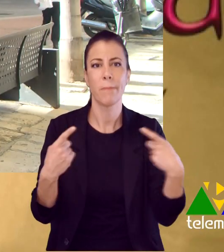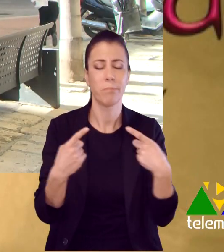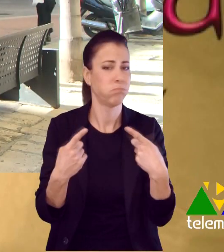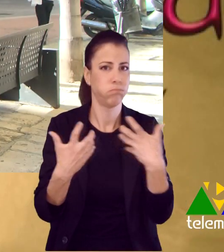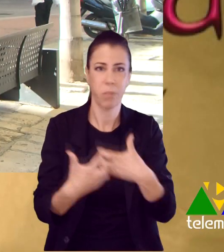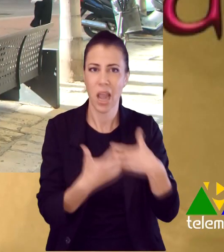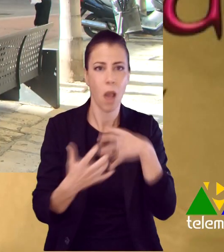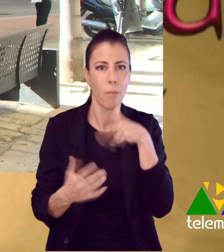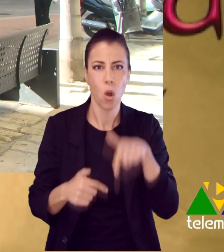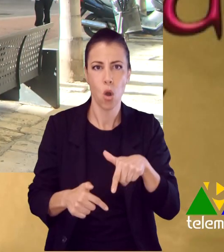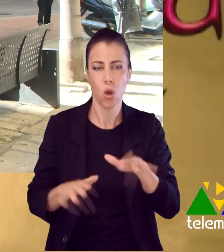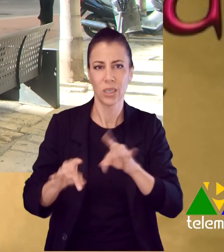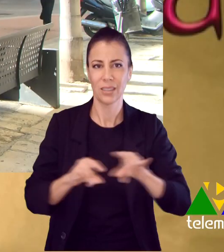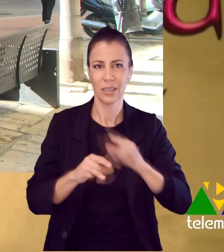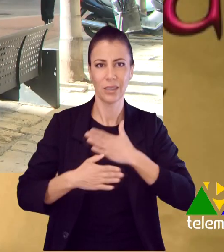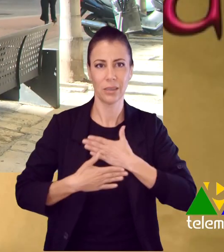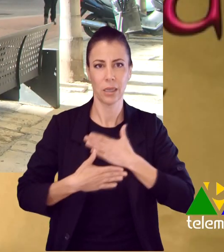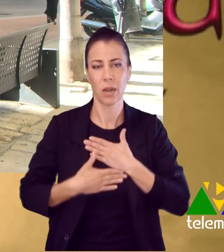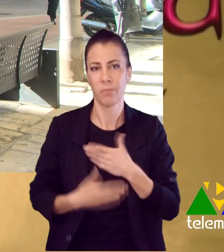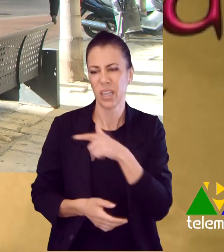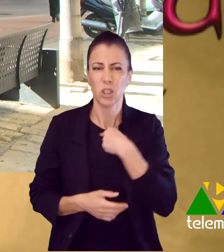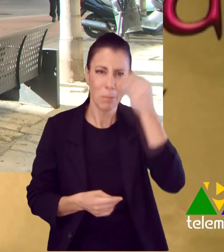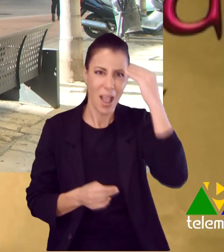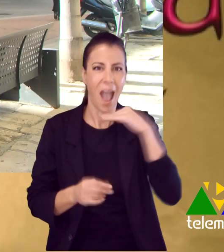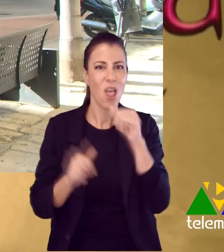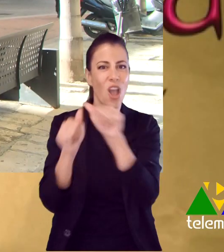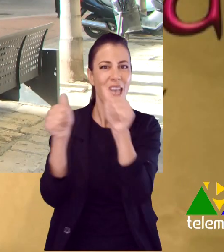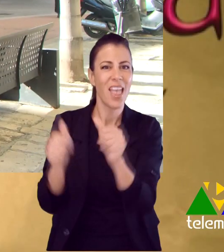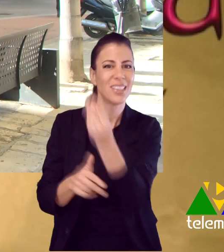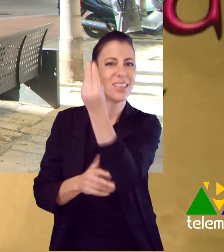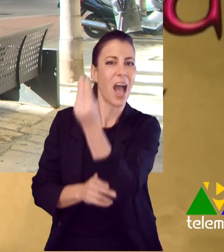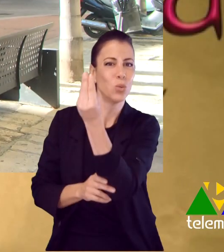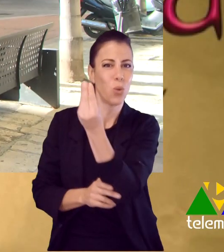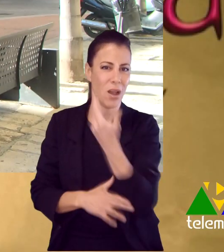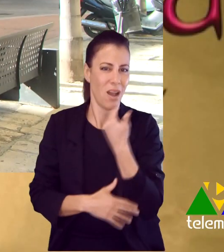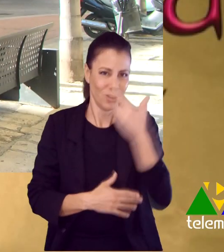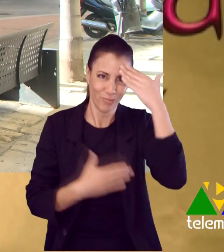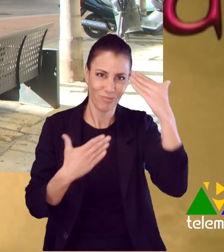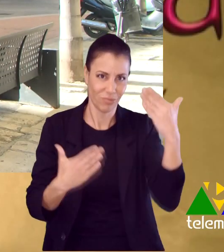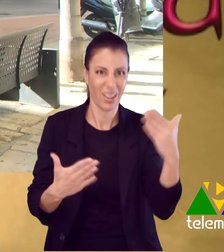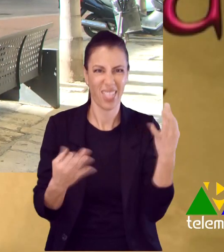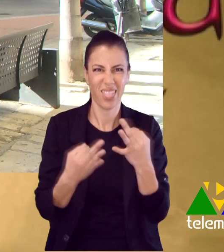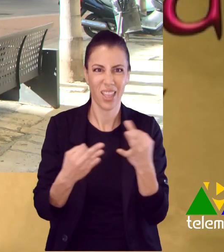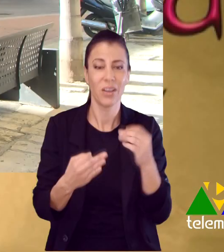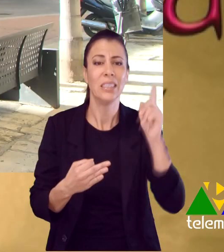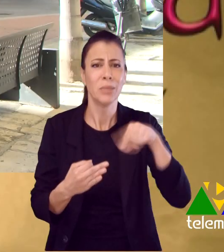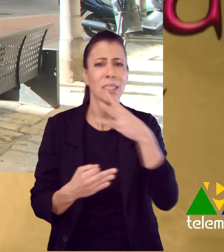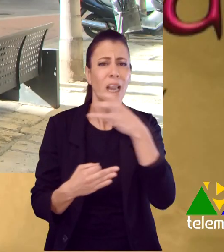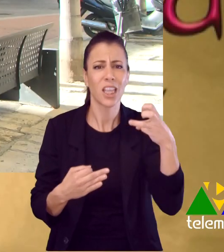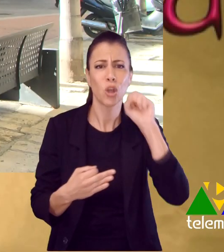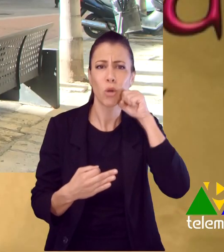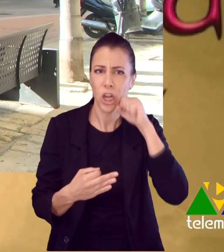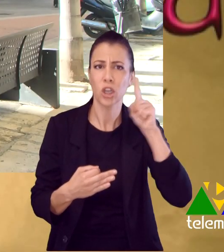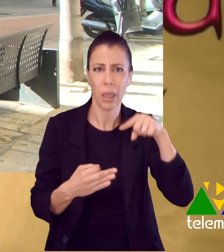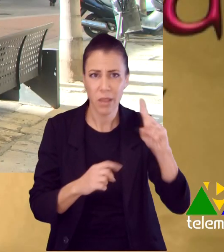¿no? Y que... Incluso aquí alguna estatuilla... Una estatuilla o un letrerillo debajo de Díaz Moreu, plaza dedicada a Díaz Moreu y a los 300 motrileños que estuvieron